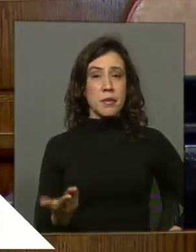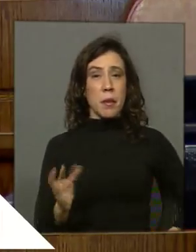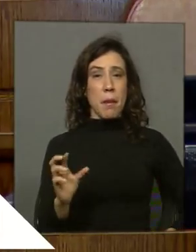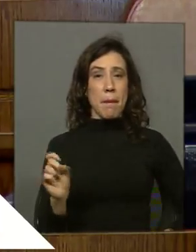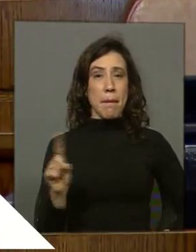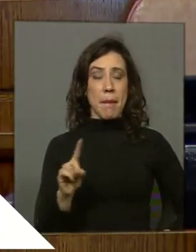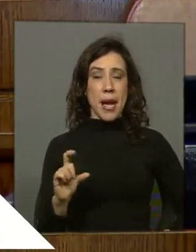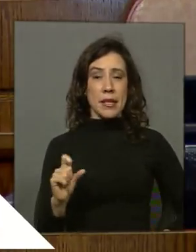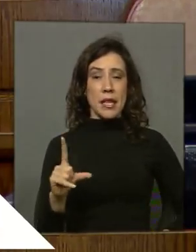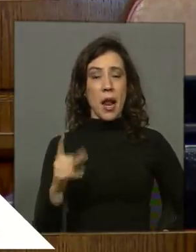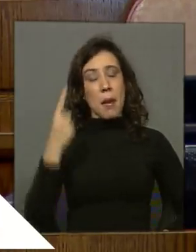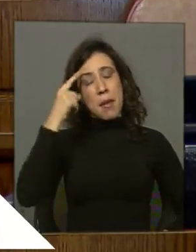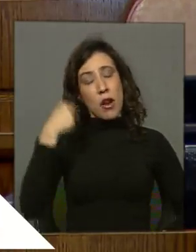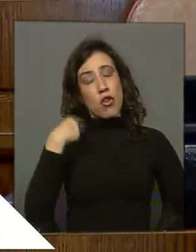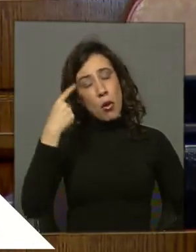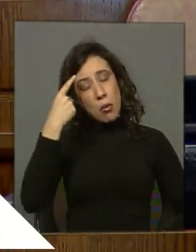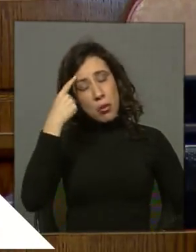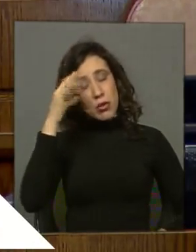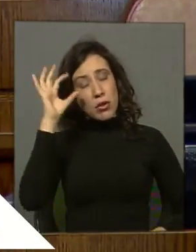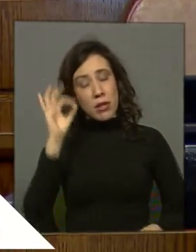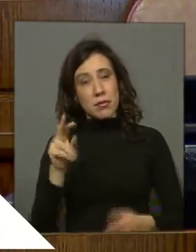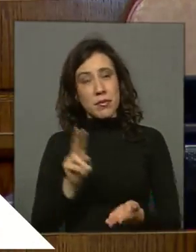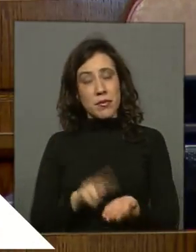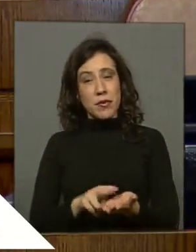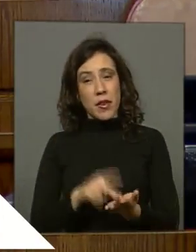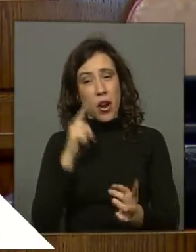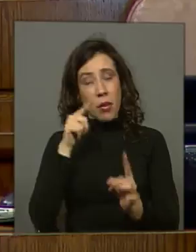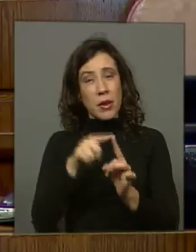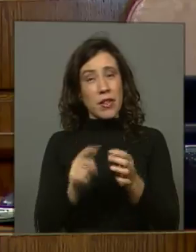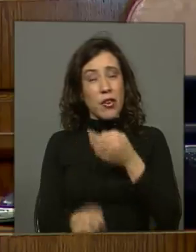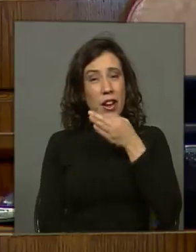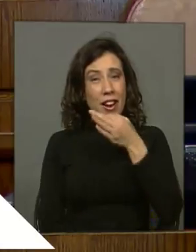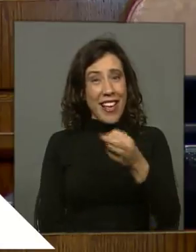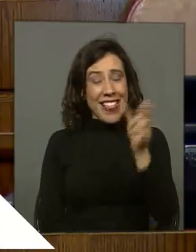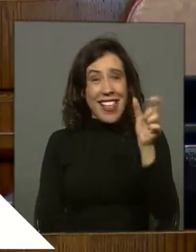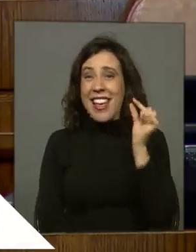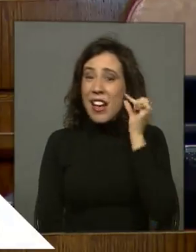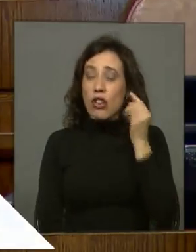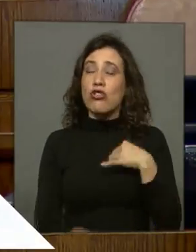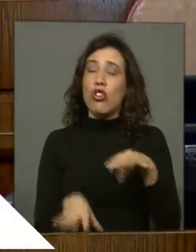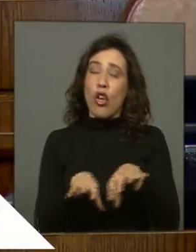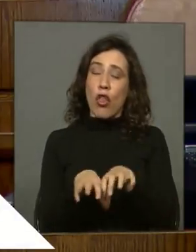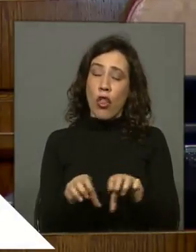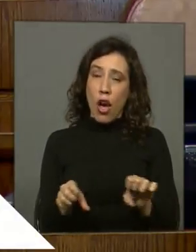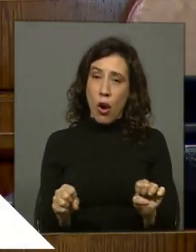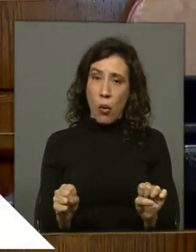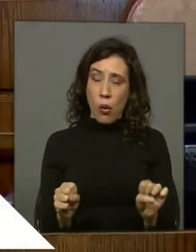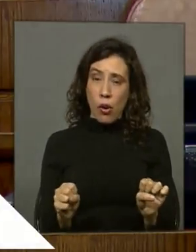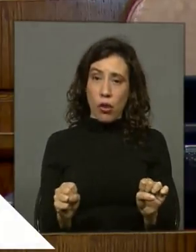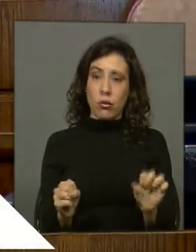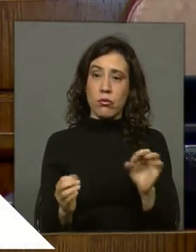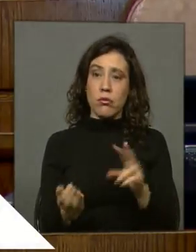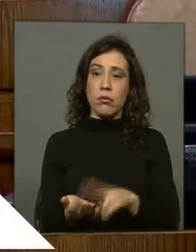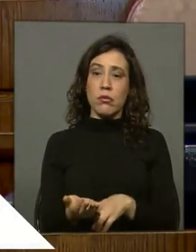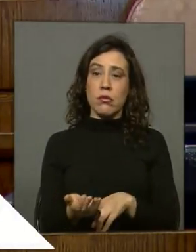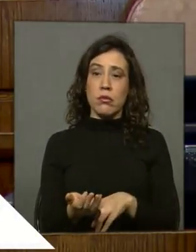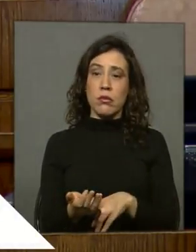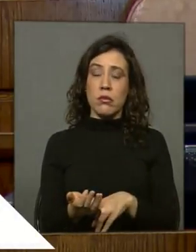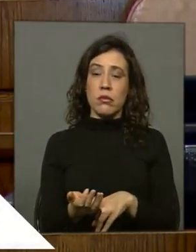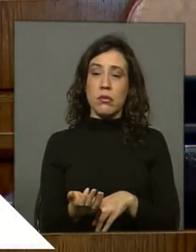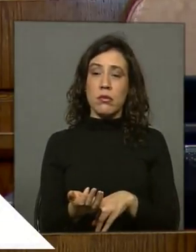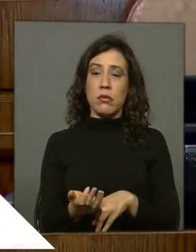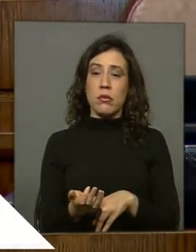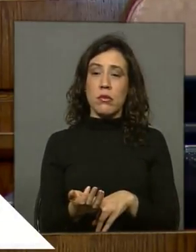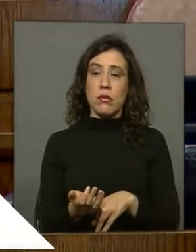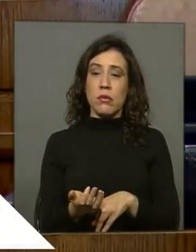señora Pascal pero creo que objetivamente el planteamiento que ella hace lo comparto porque desde luego muchas gracias presidente porque desde